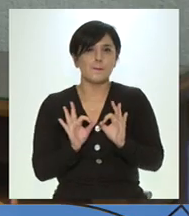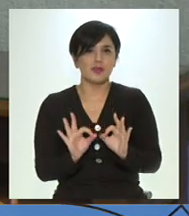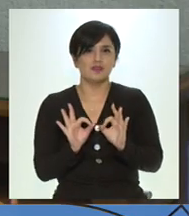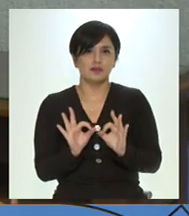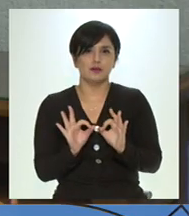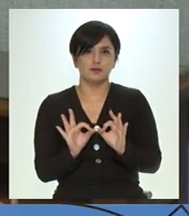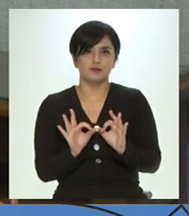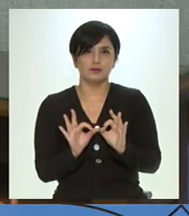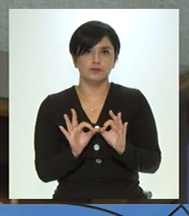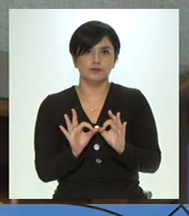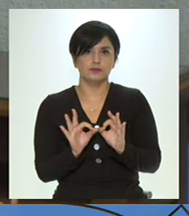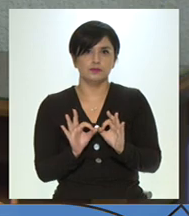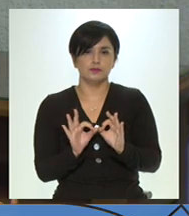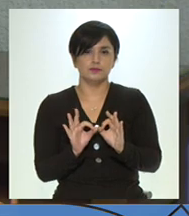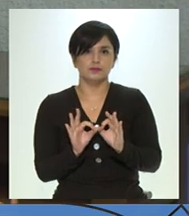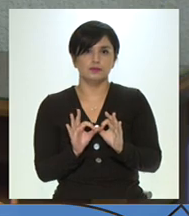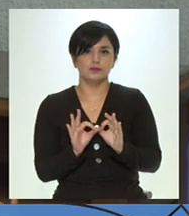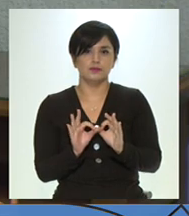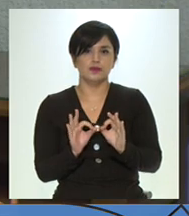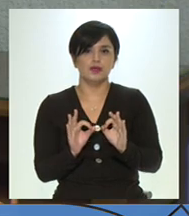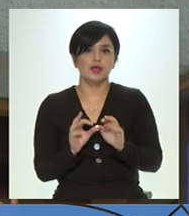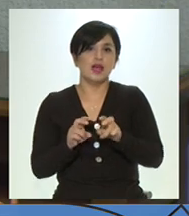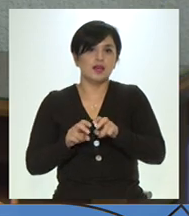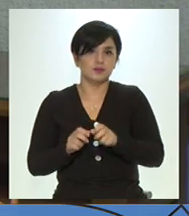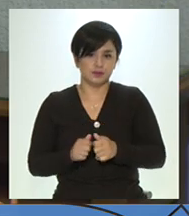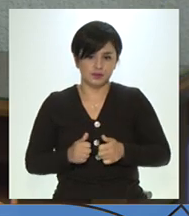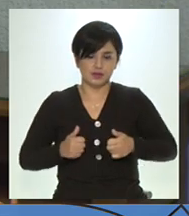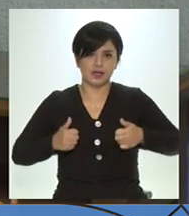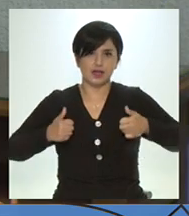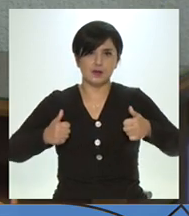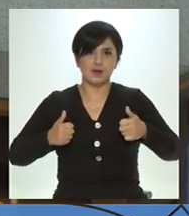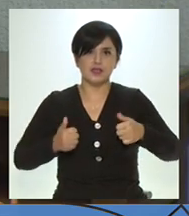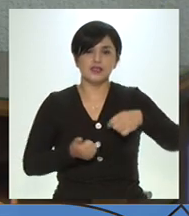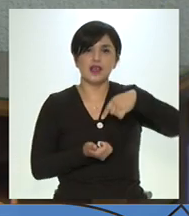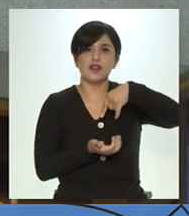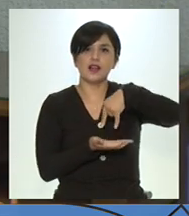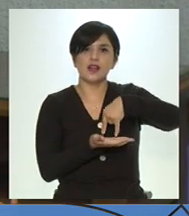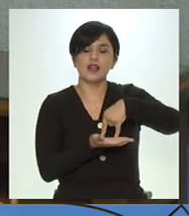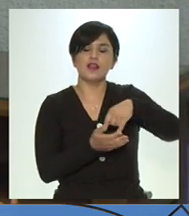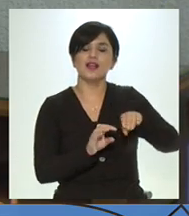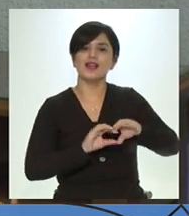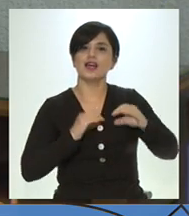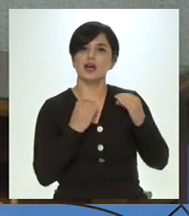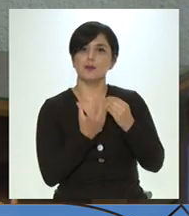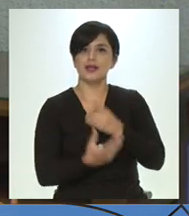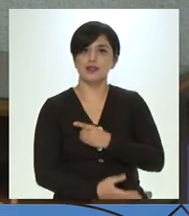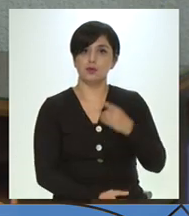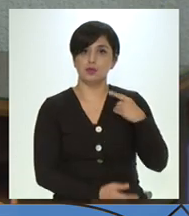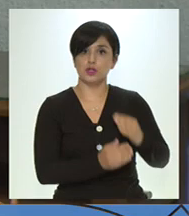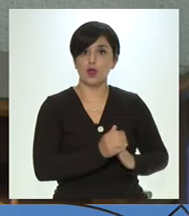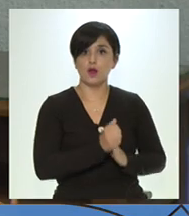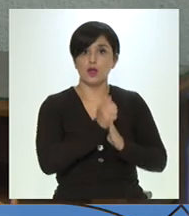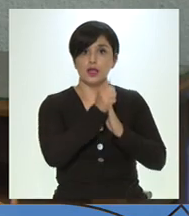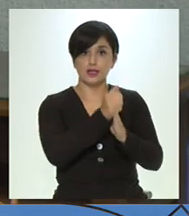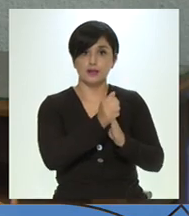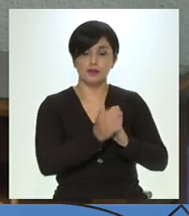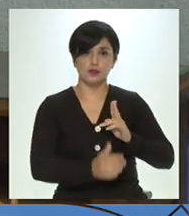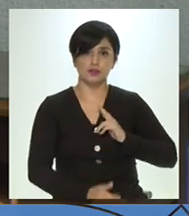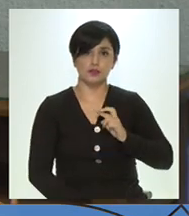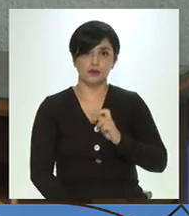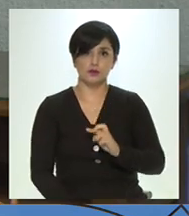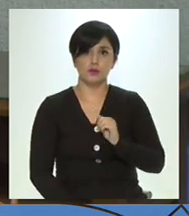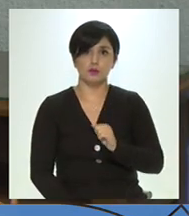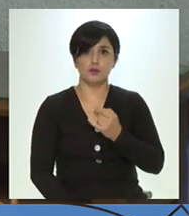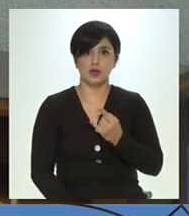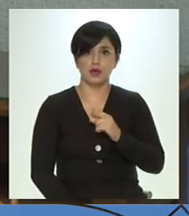la presencia de la mesa de la cámara de diputados encabezada por diego paulsen y a